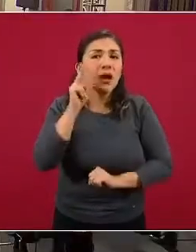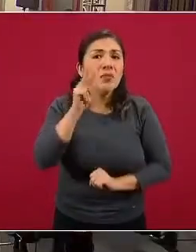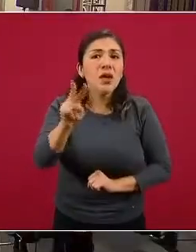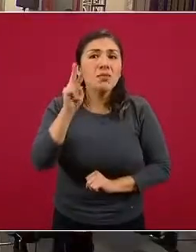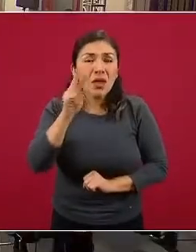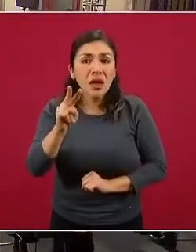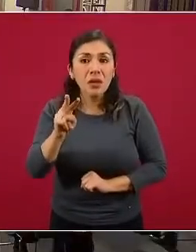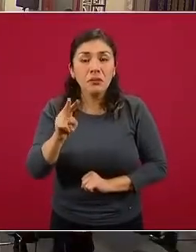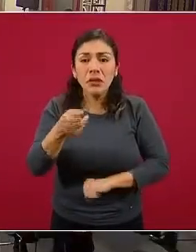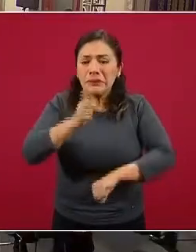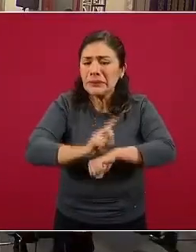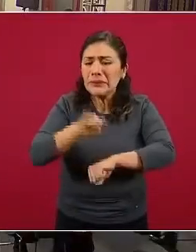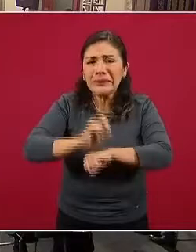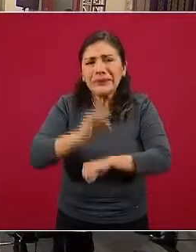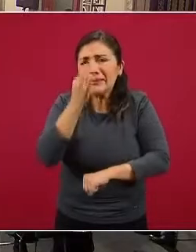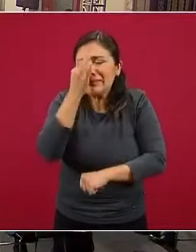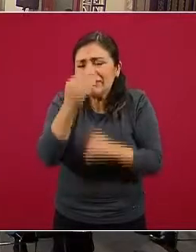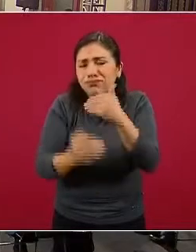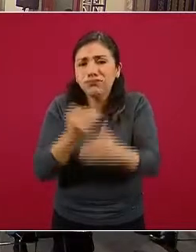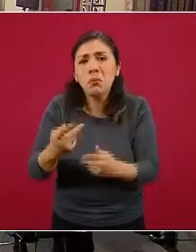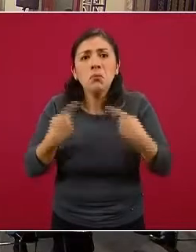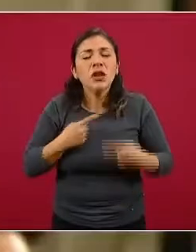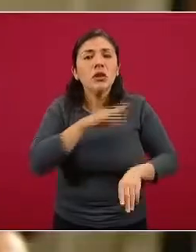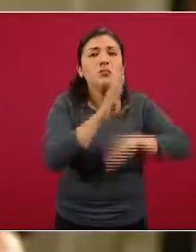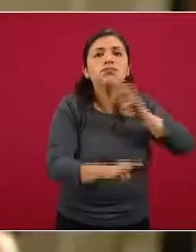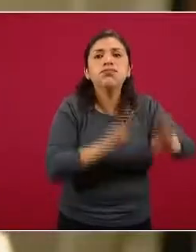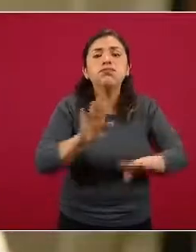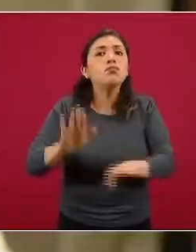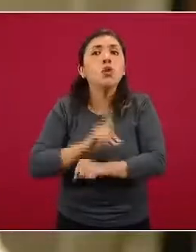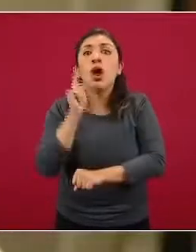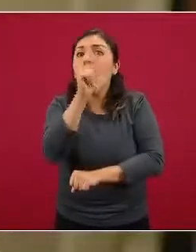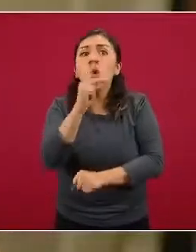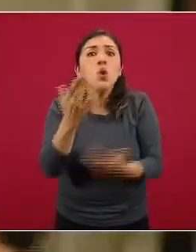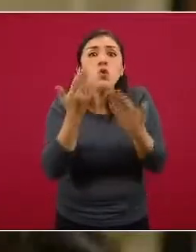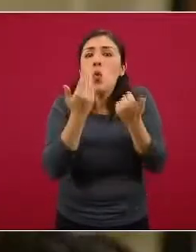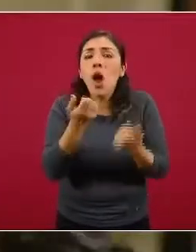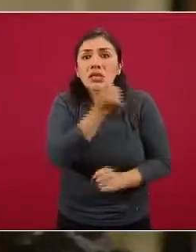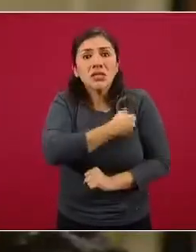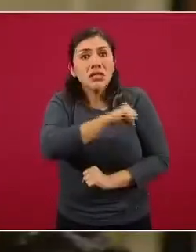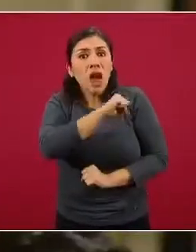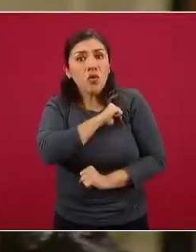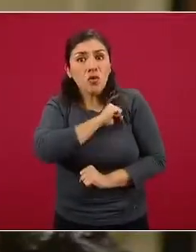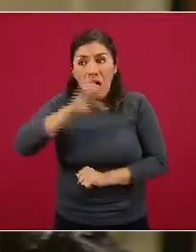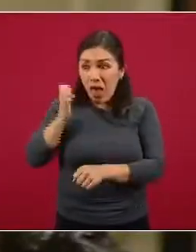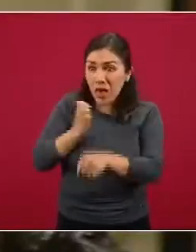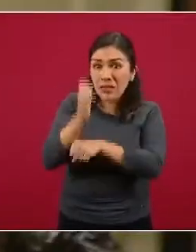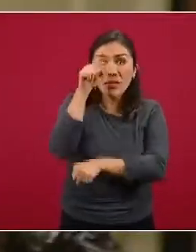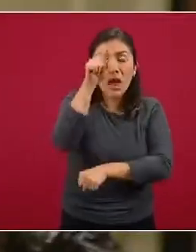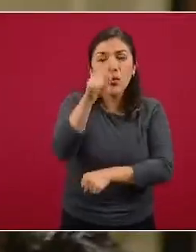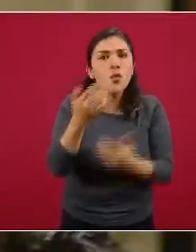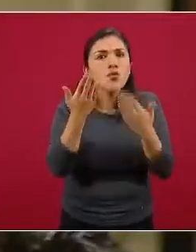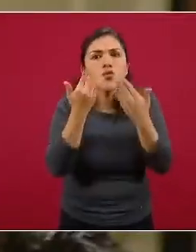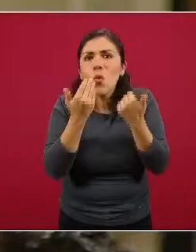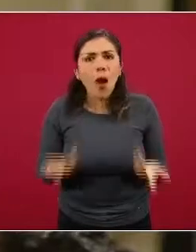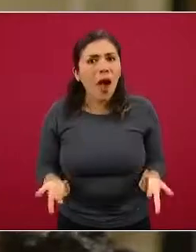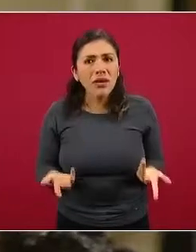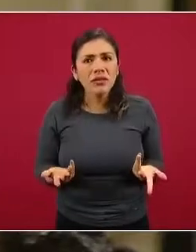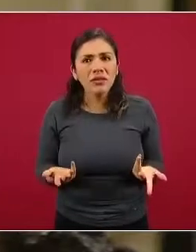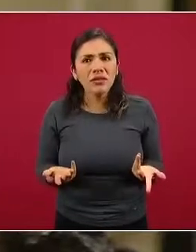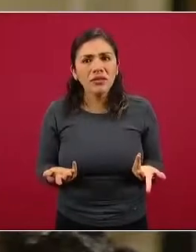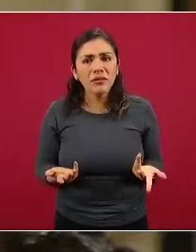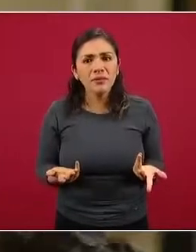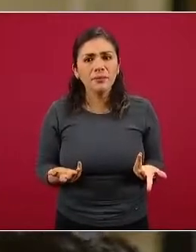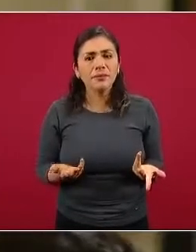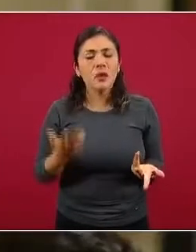que en cuestión de días fallecen las personas porque no hay sistema de salud a nivel estatal en el estado de